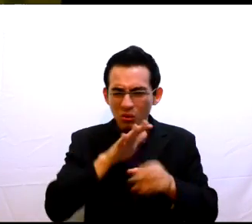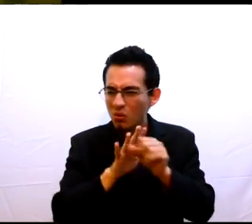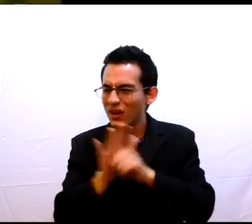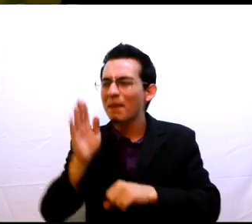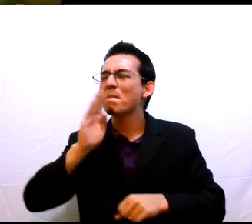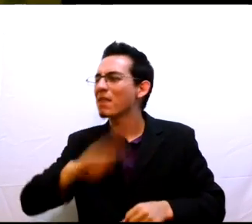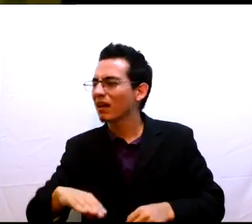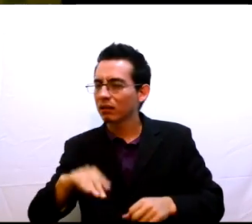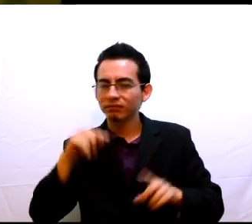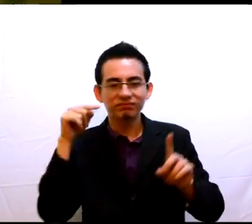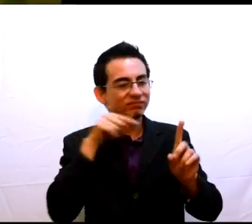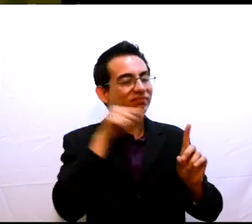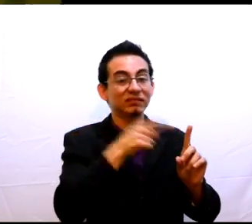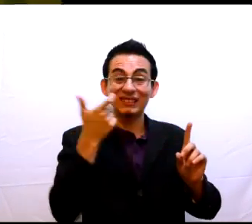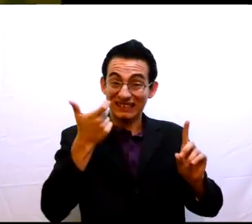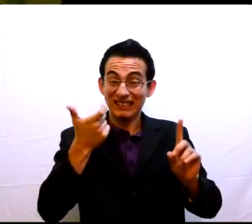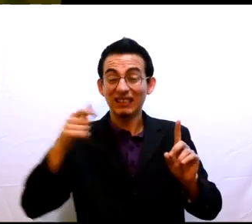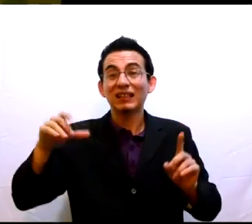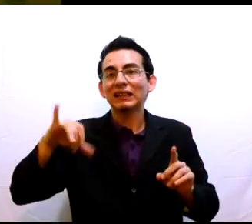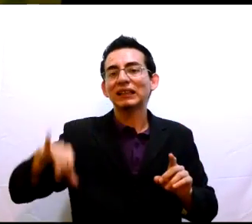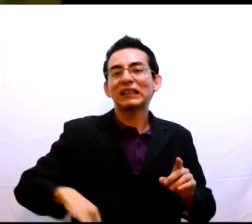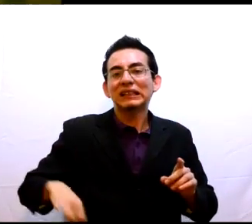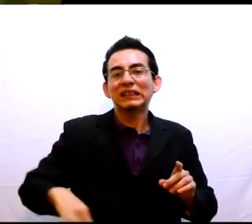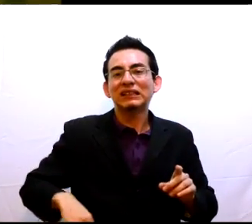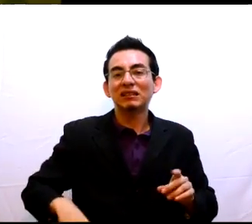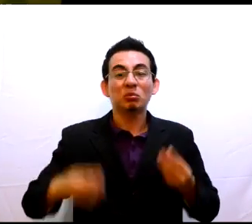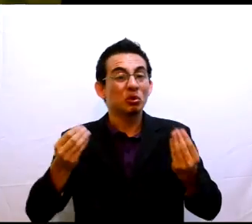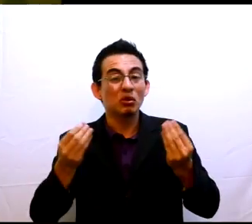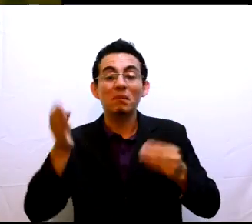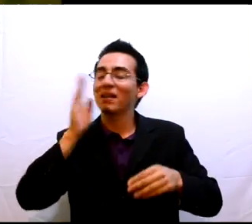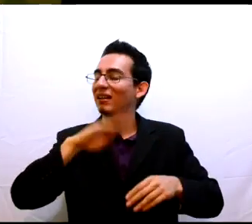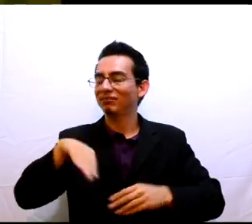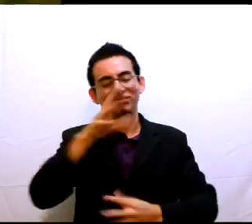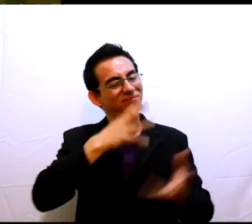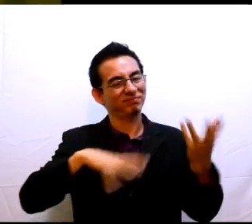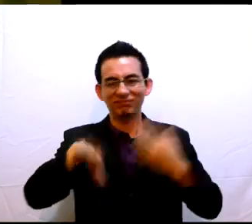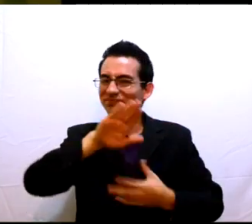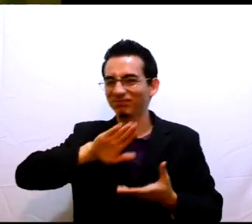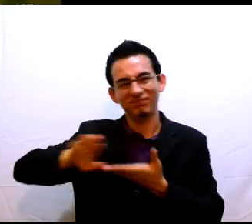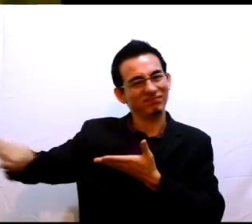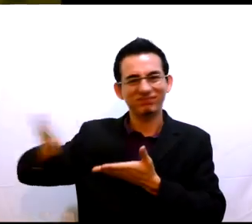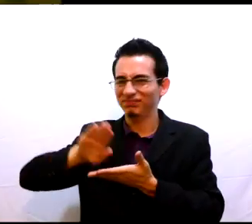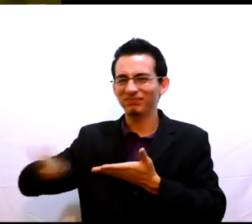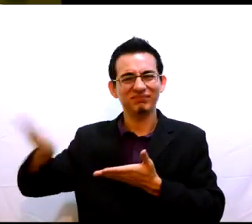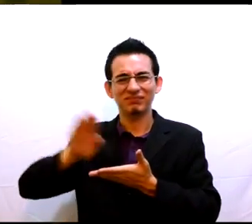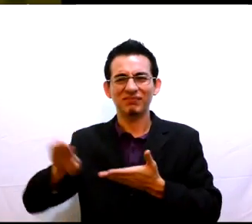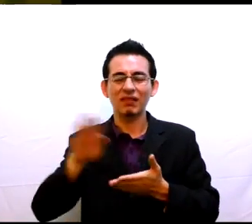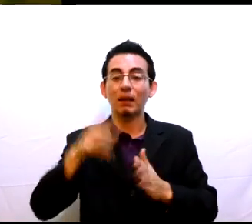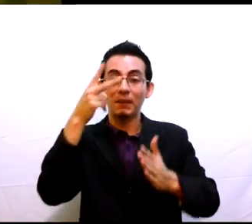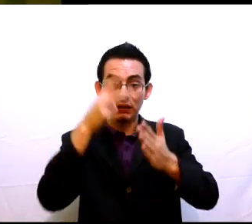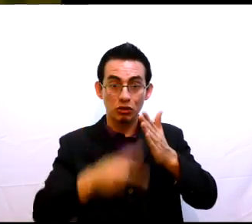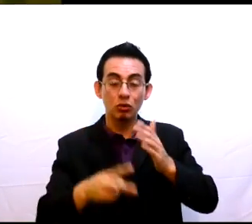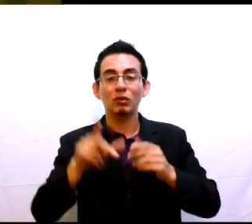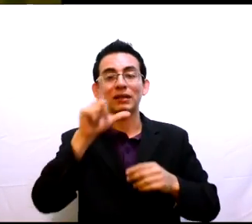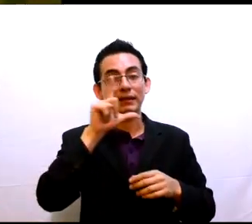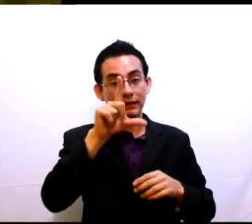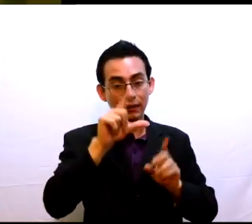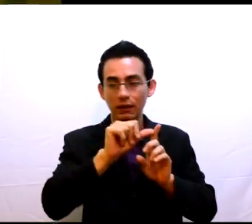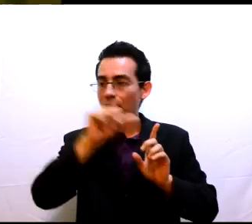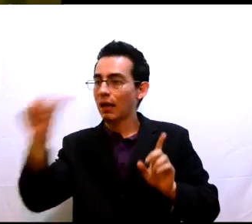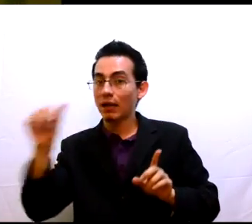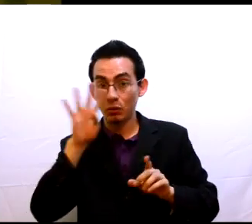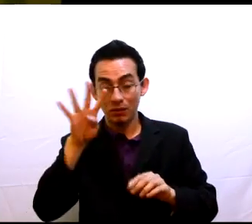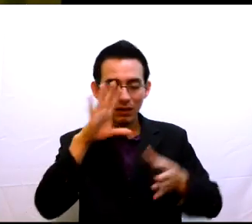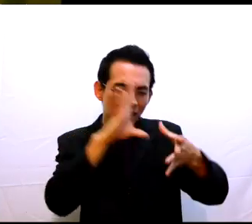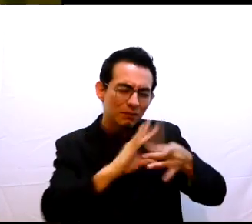dinero y que no lo codicia moss porque corremos el riesgo de desviarnos pero en el versículo 17 el 19 nos